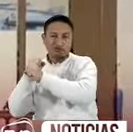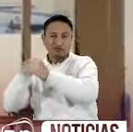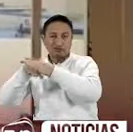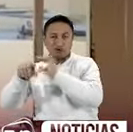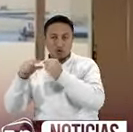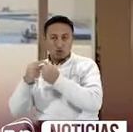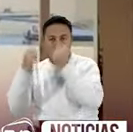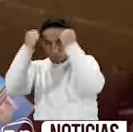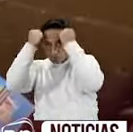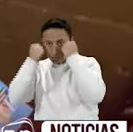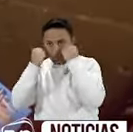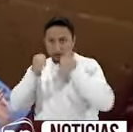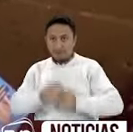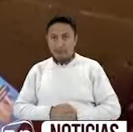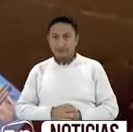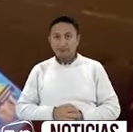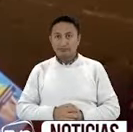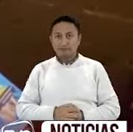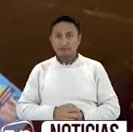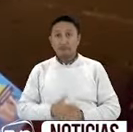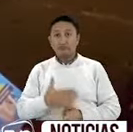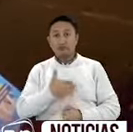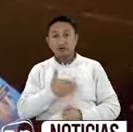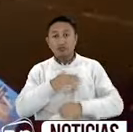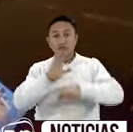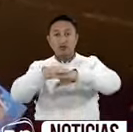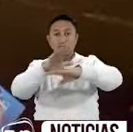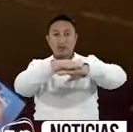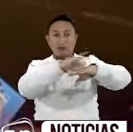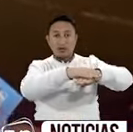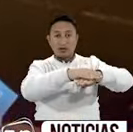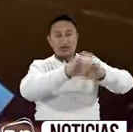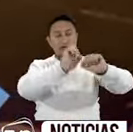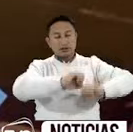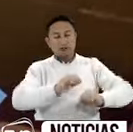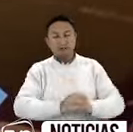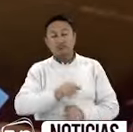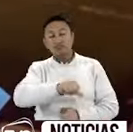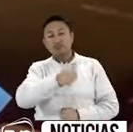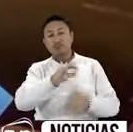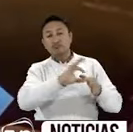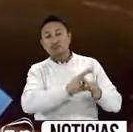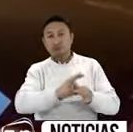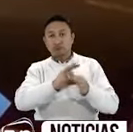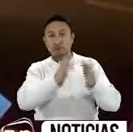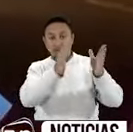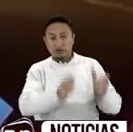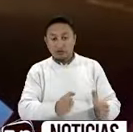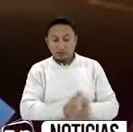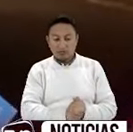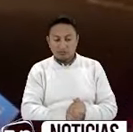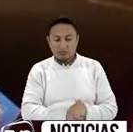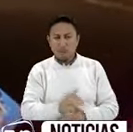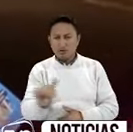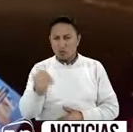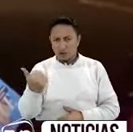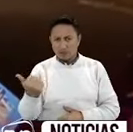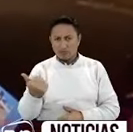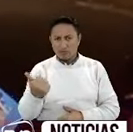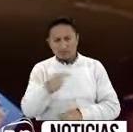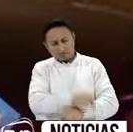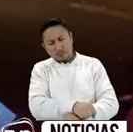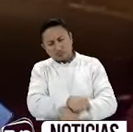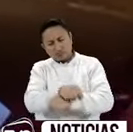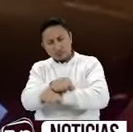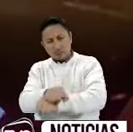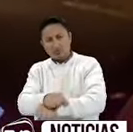bandas delictivas. Le hago un llamado también a los otros compañeros que sigan los pasos